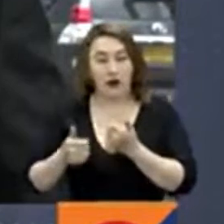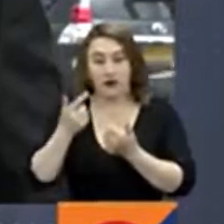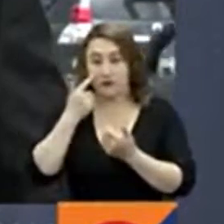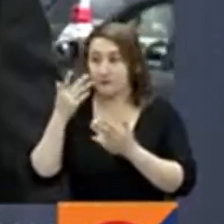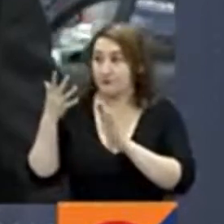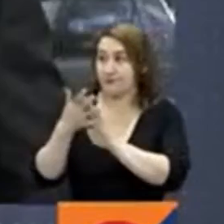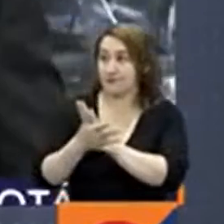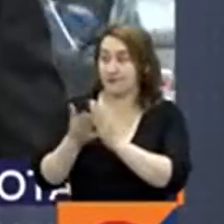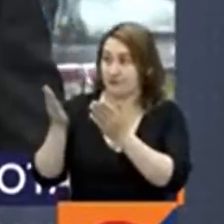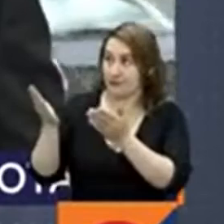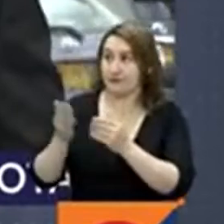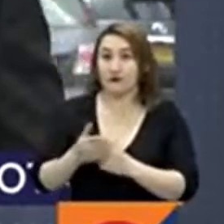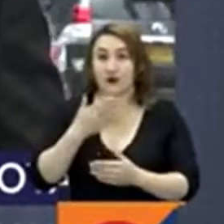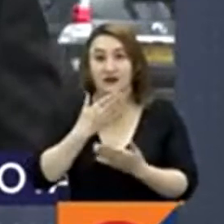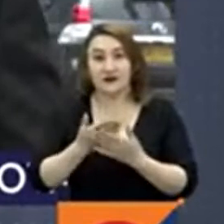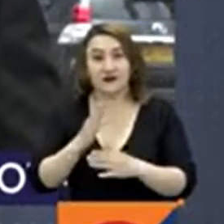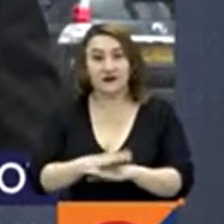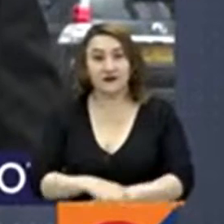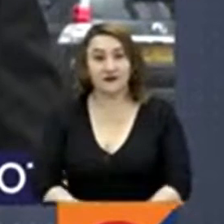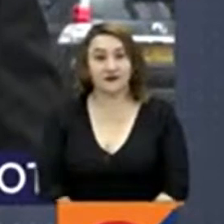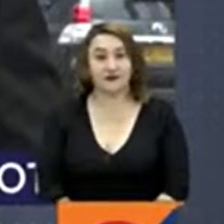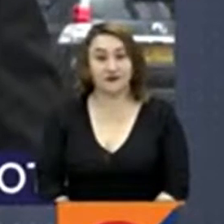cuenta John López. John, ¿qué tal? Buenas tardes.